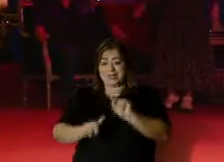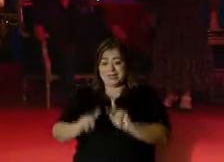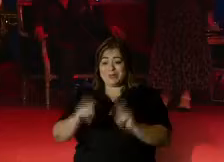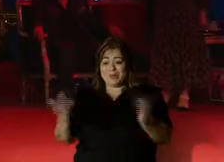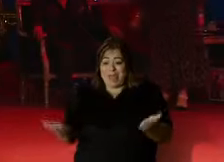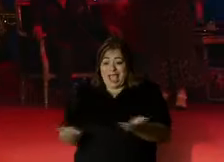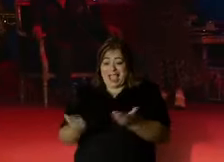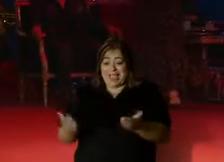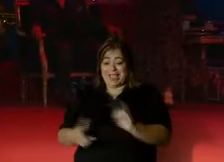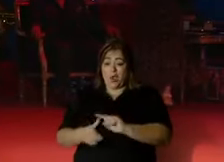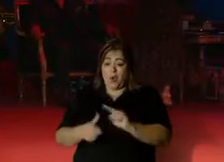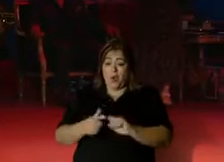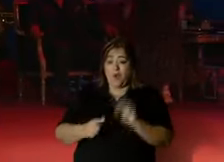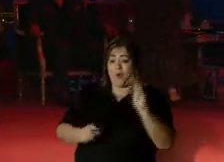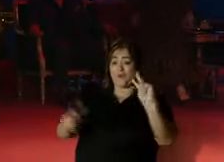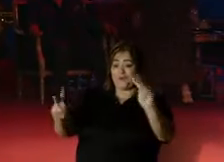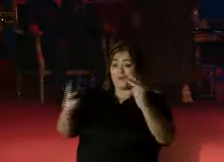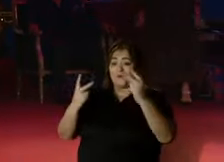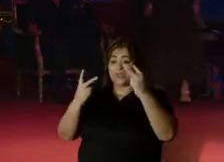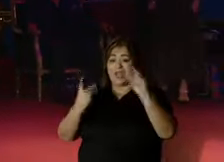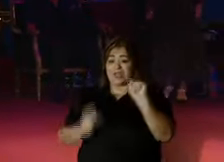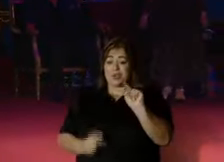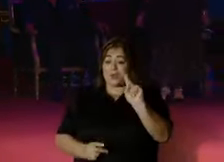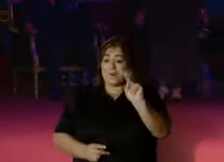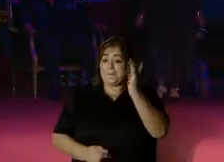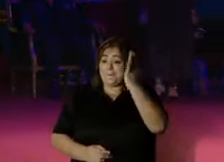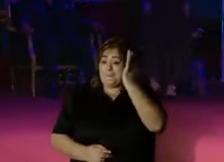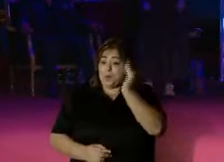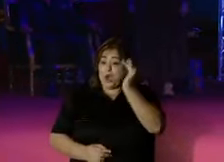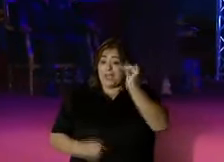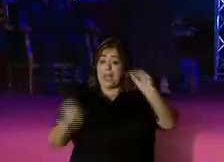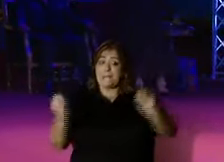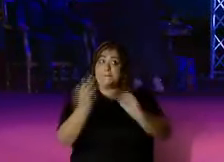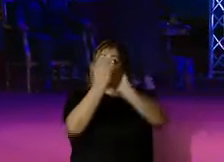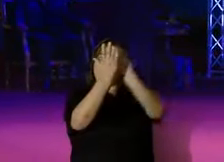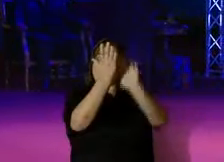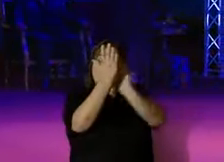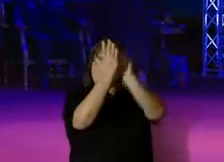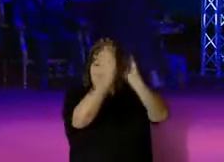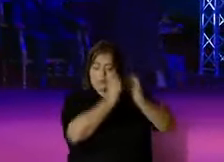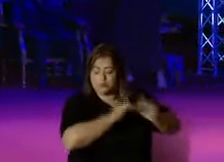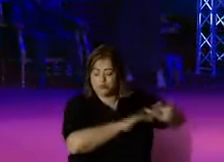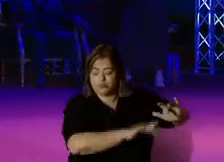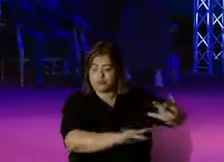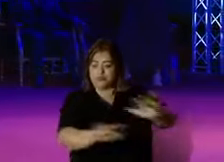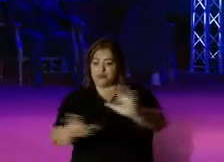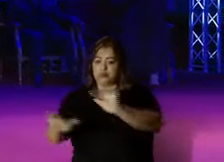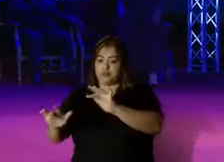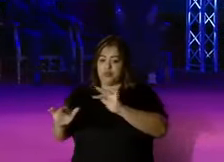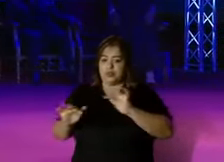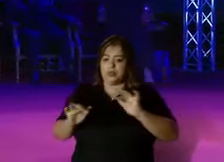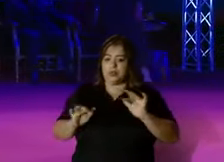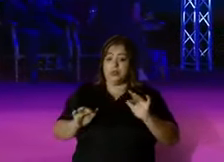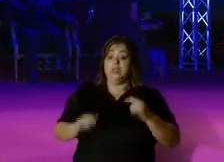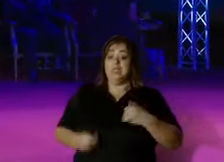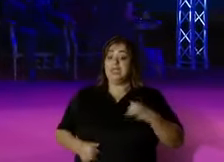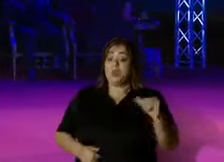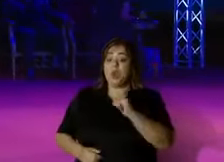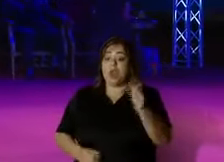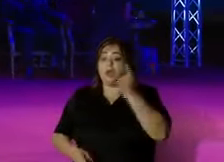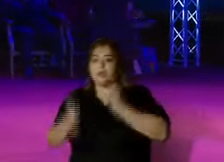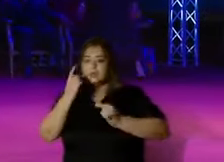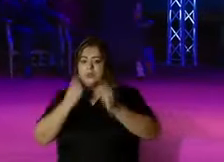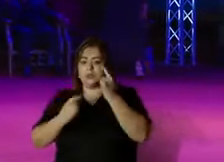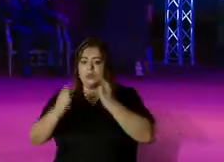sociales. Oh, su presencia se pasea en este lugar. También he llorado y